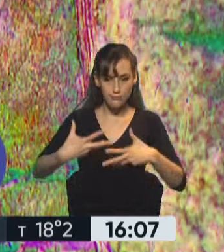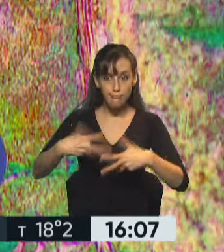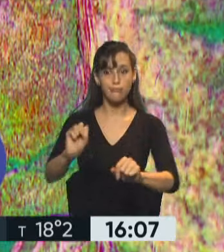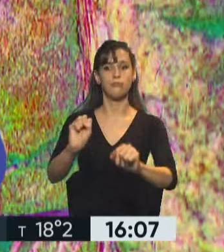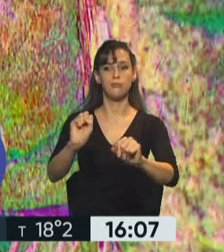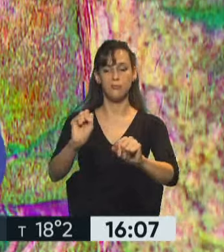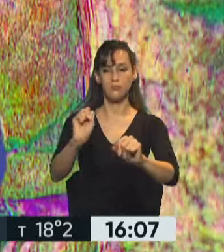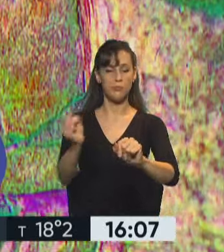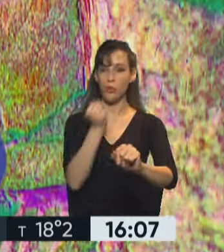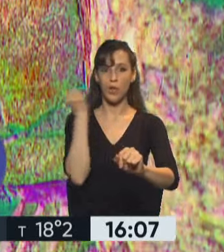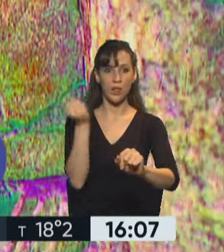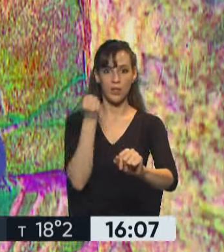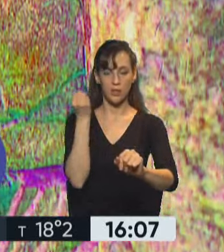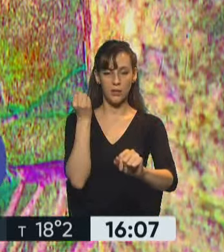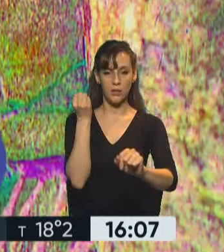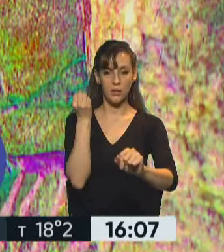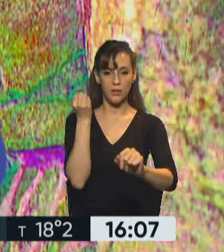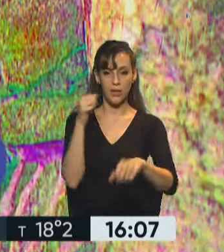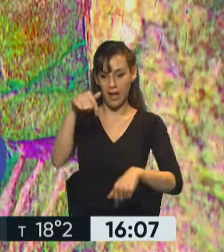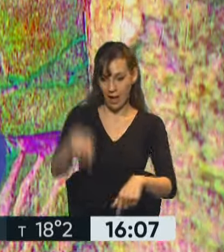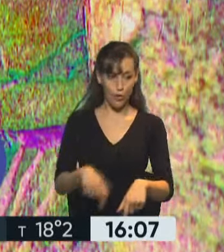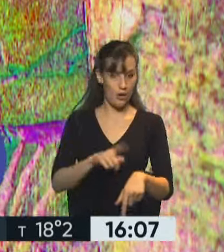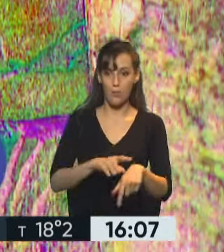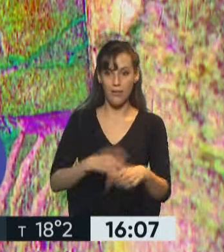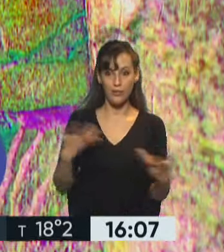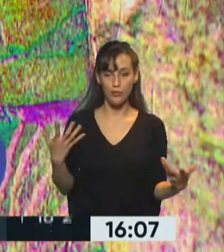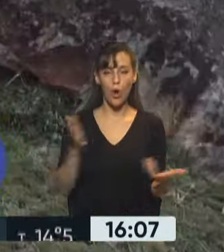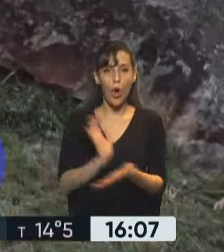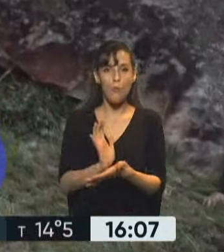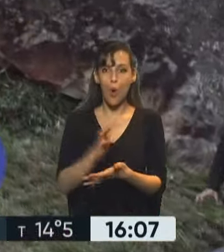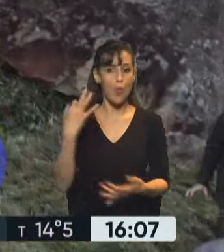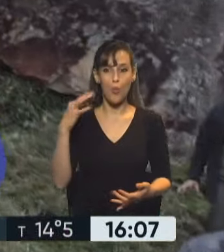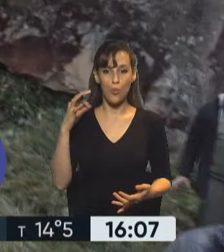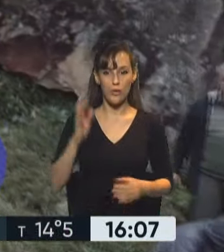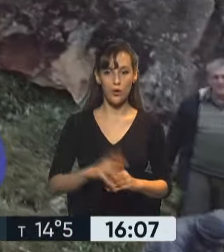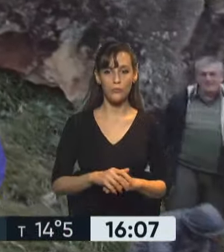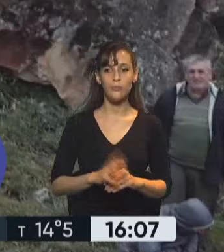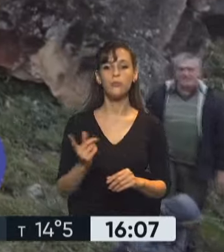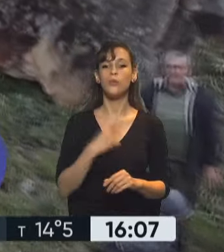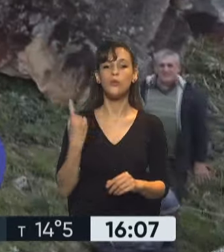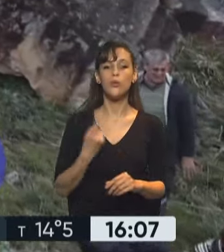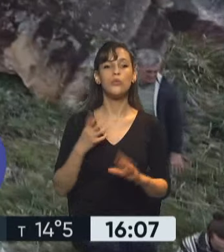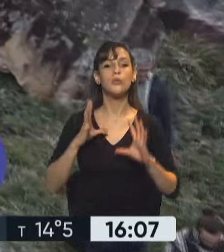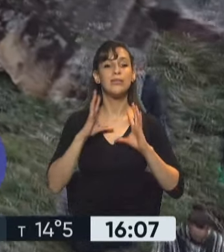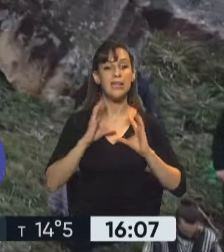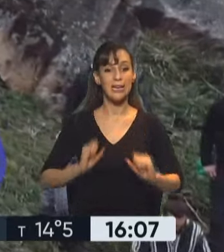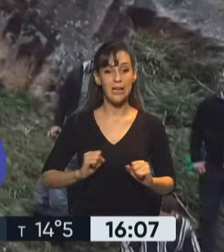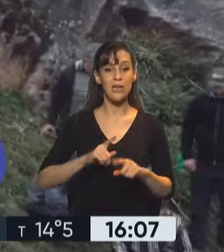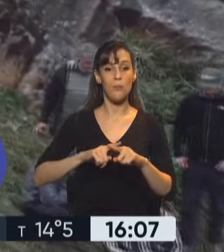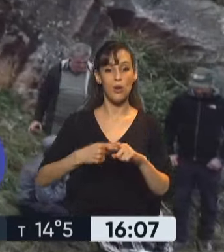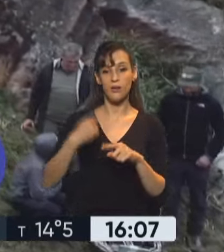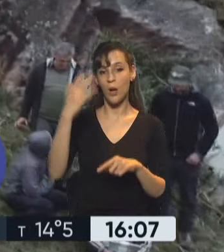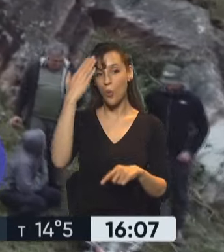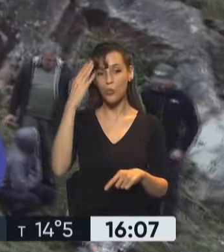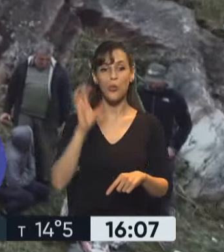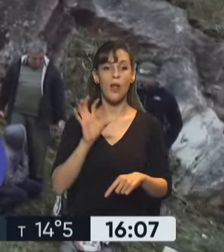que se tiene en estos momentos, ¿no? En este caso, nosotros de la Secretaría de Políticas Culturales de la